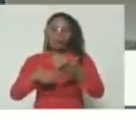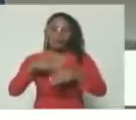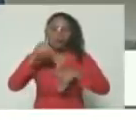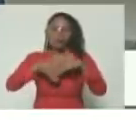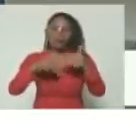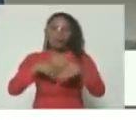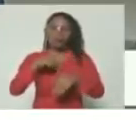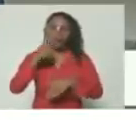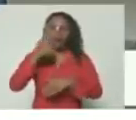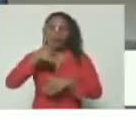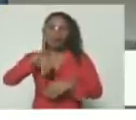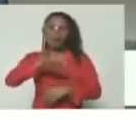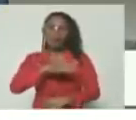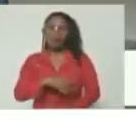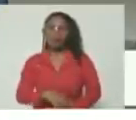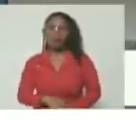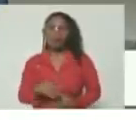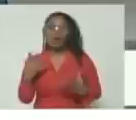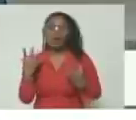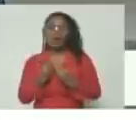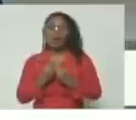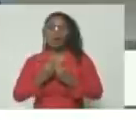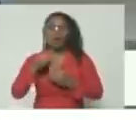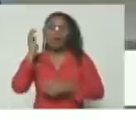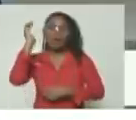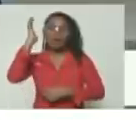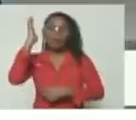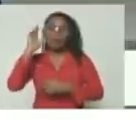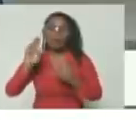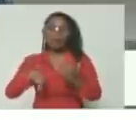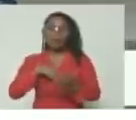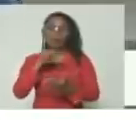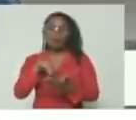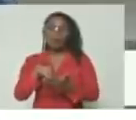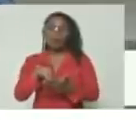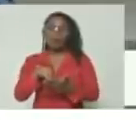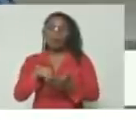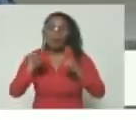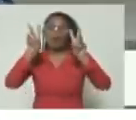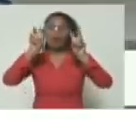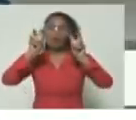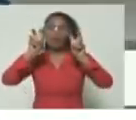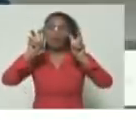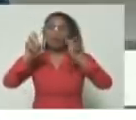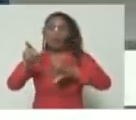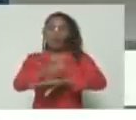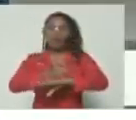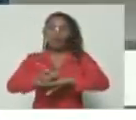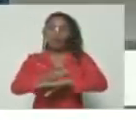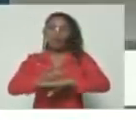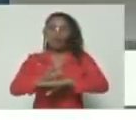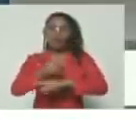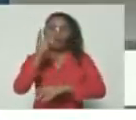pueblo, junto a la Asamblea Nacional, los nuevos gobernadores y